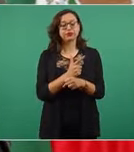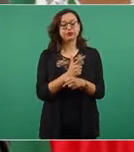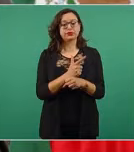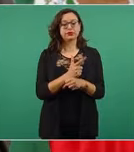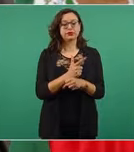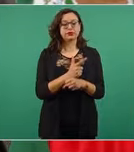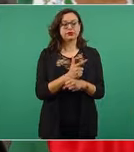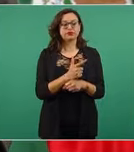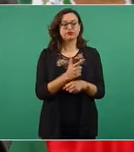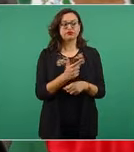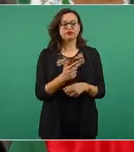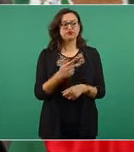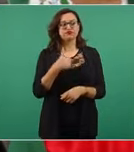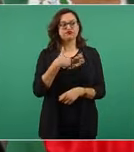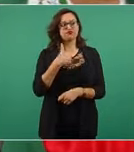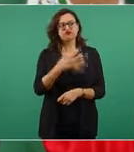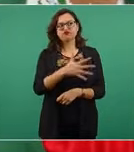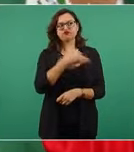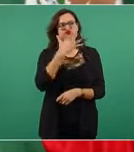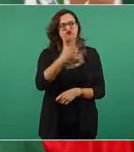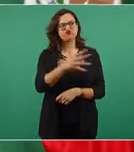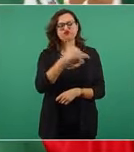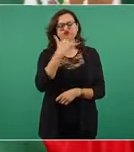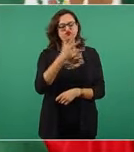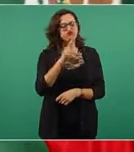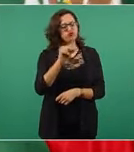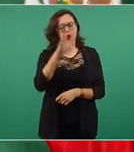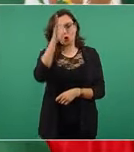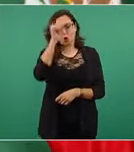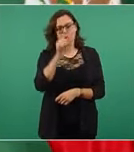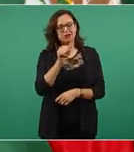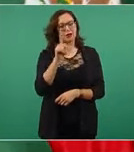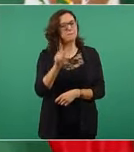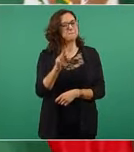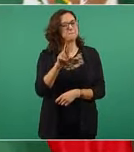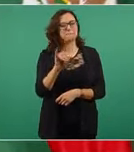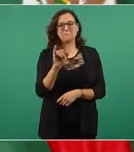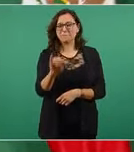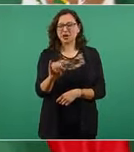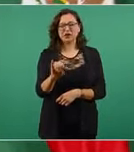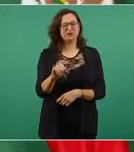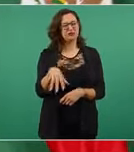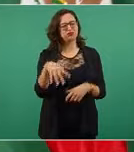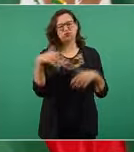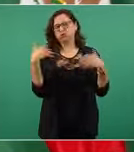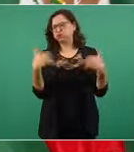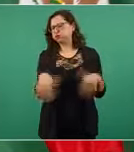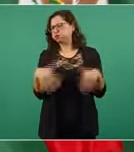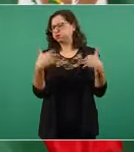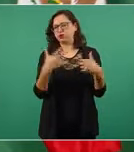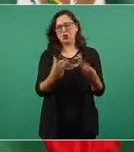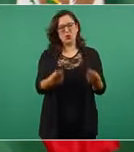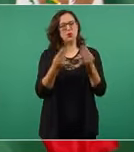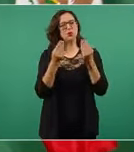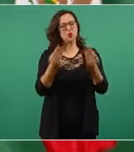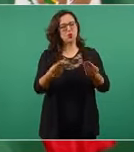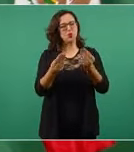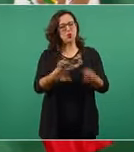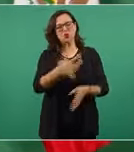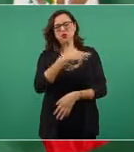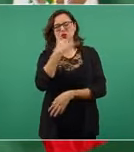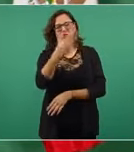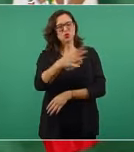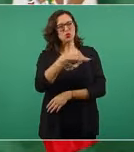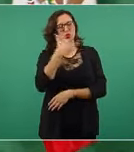en contra de la corrupción y creo que los del PRI son muy corruptos, mucho, mucho, muy